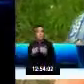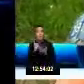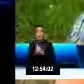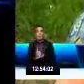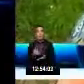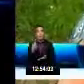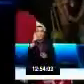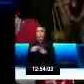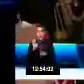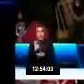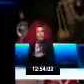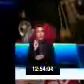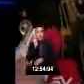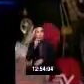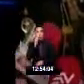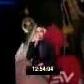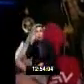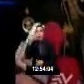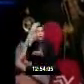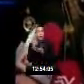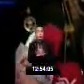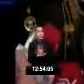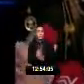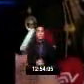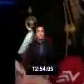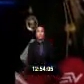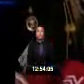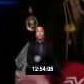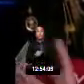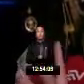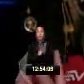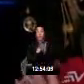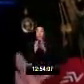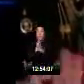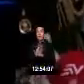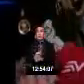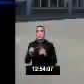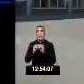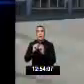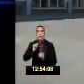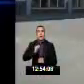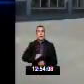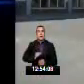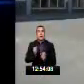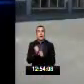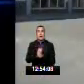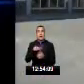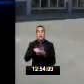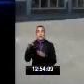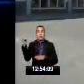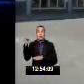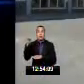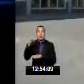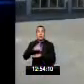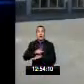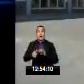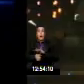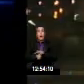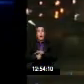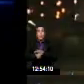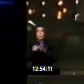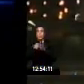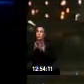tiene el Estado ecuatoriano. Por su parte, el ministro de Defensa, Osvaldo Jarrín, dio detalles sobre las adecuaciones que se harán en un aeropuerto de Galápagos, que